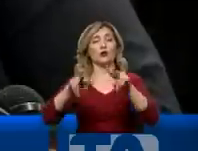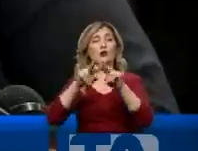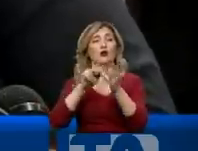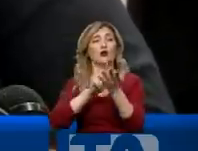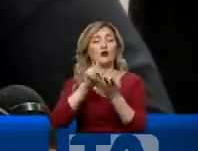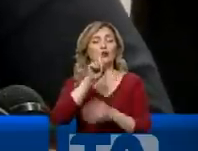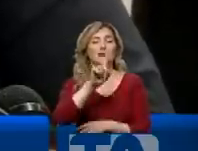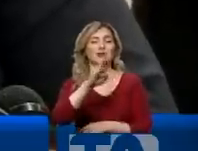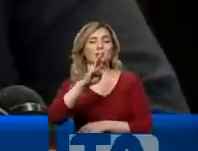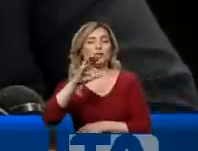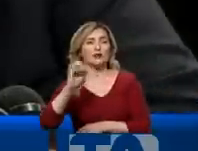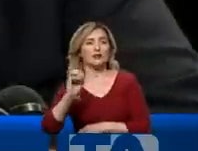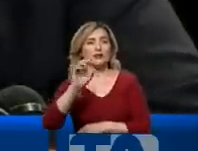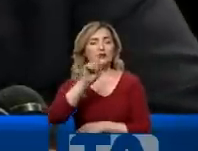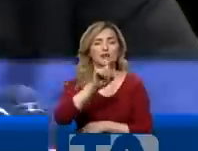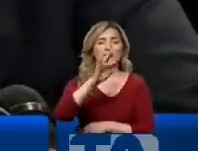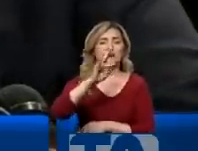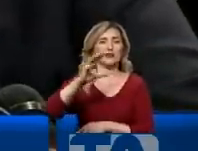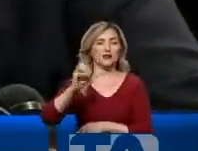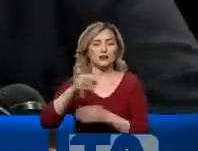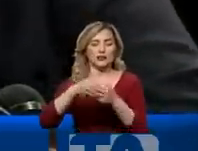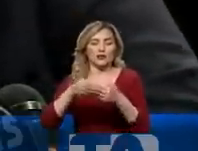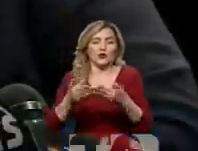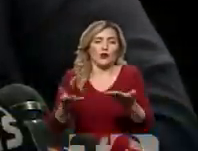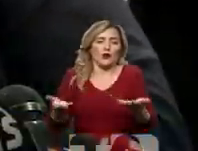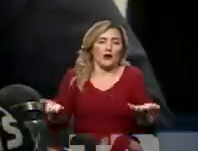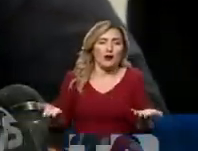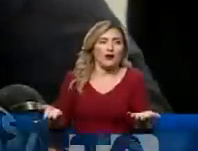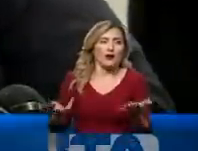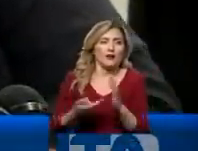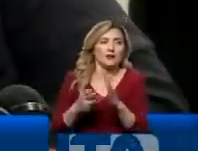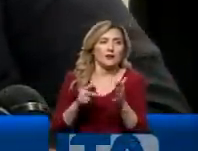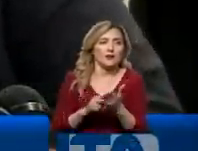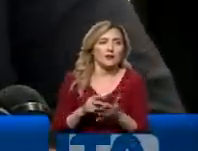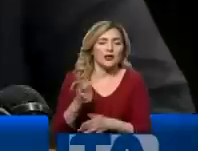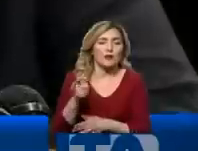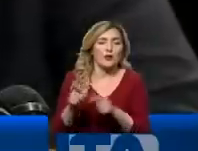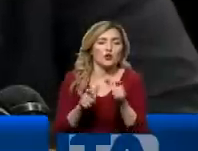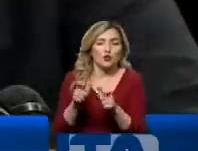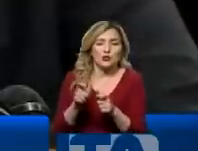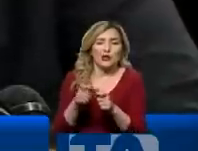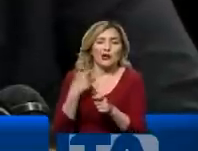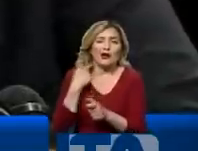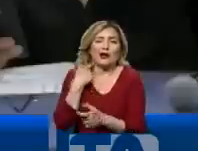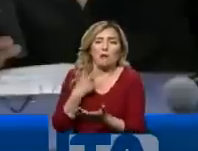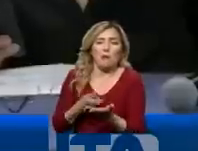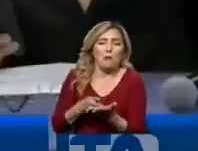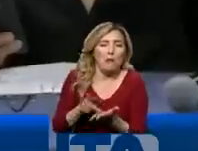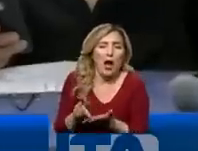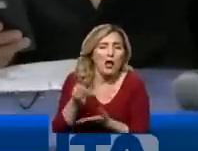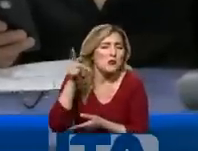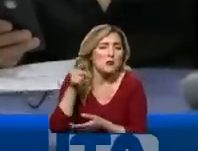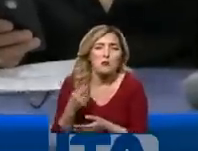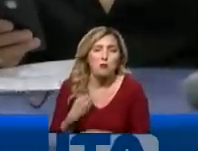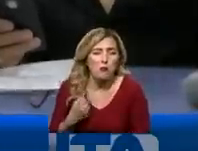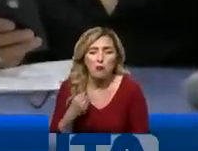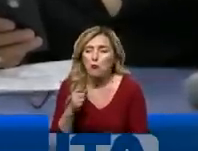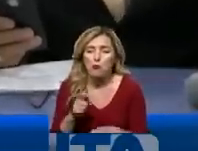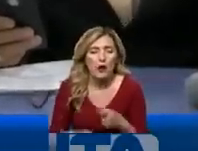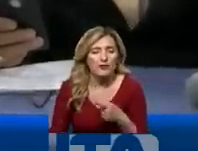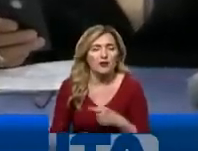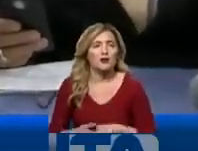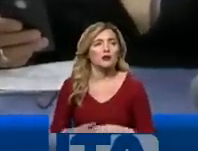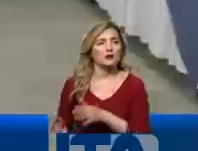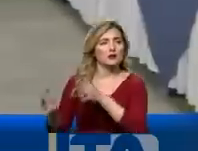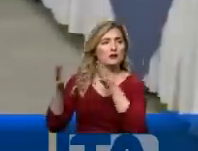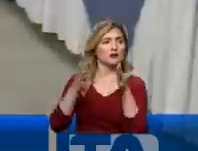que poner $160 y $170. Eso significa que no tiene el ciudadano para poder abastecer. El presidente de la